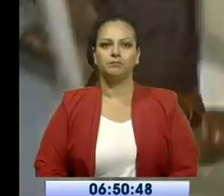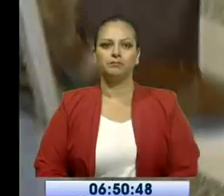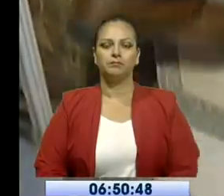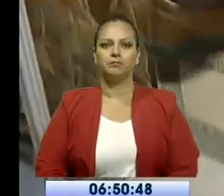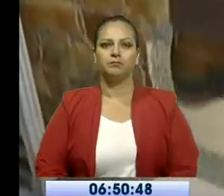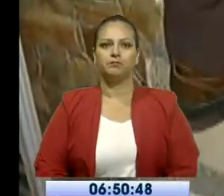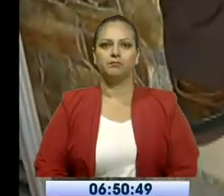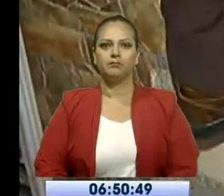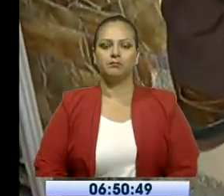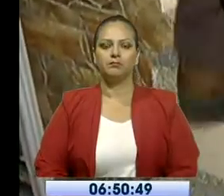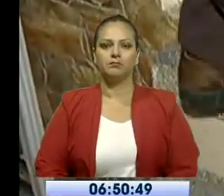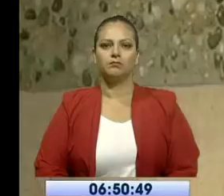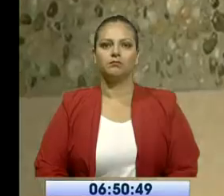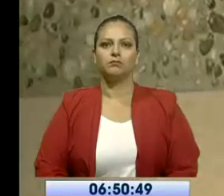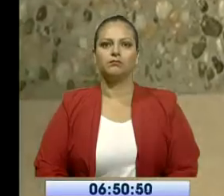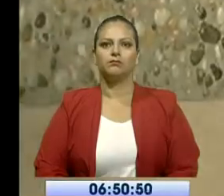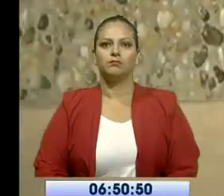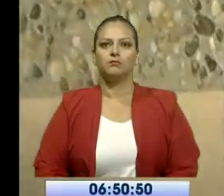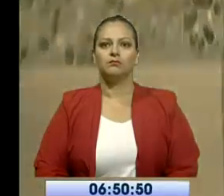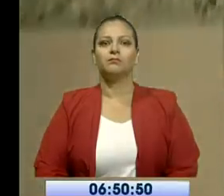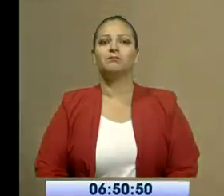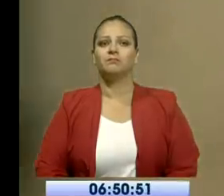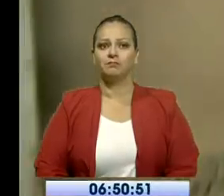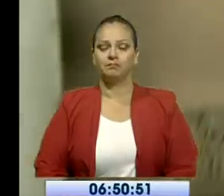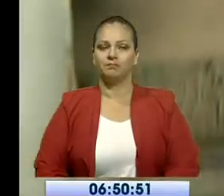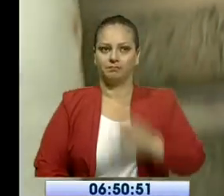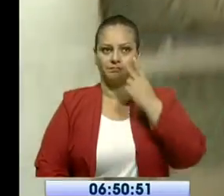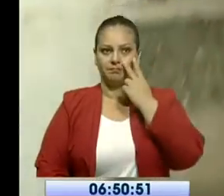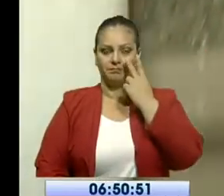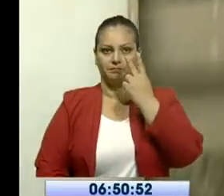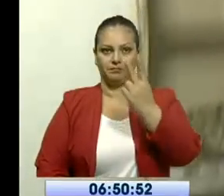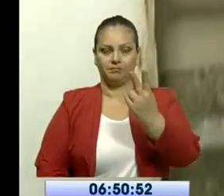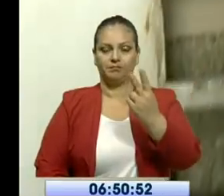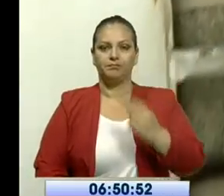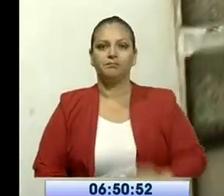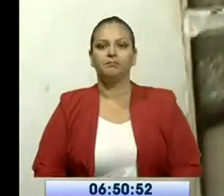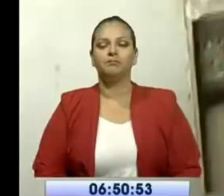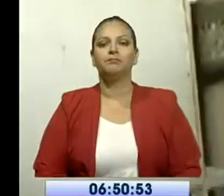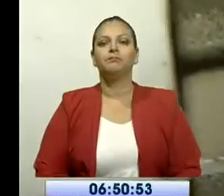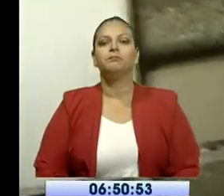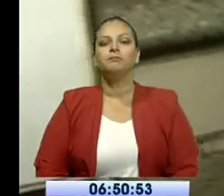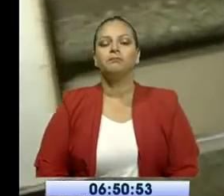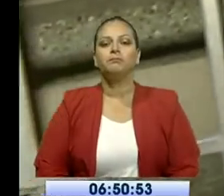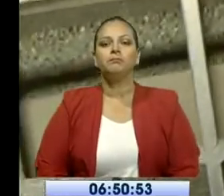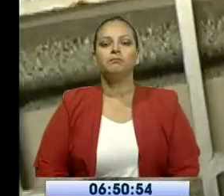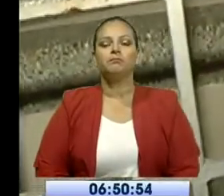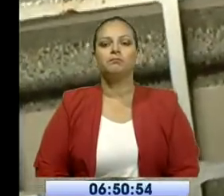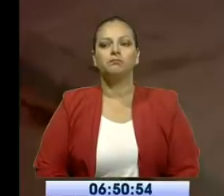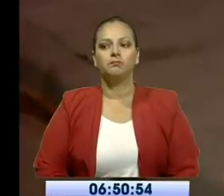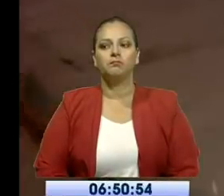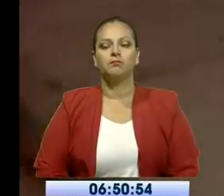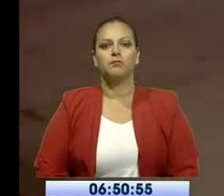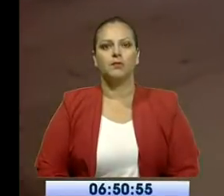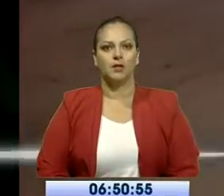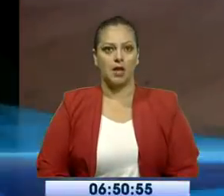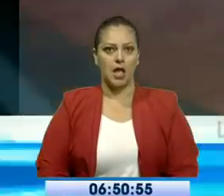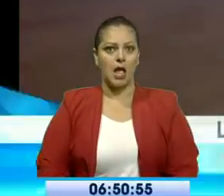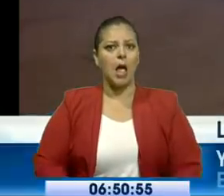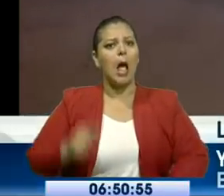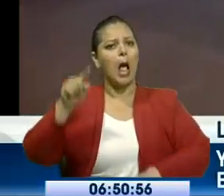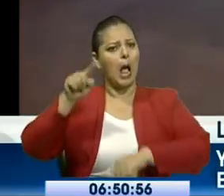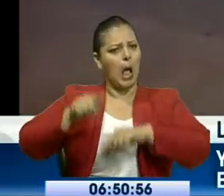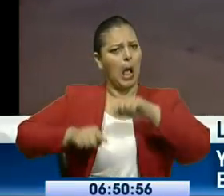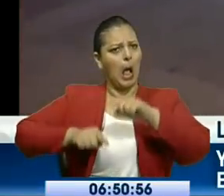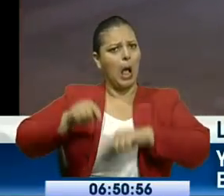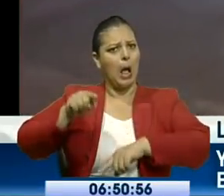La víctima mortal recibió la última visita de su vida. Un grupo de supuestos amigos que llegaron